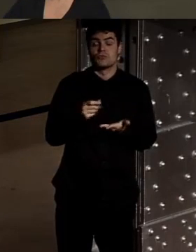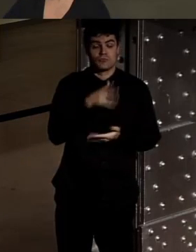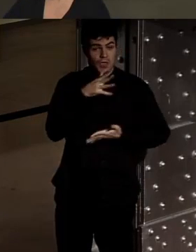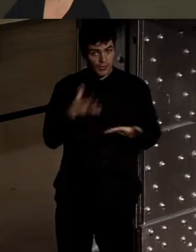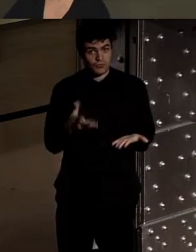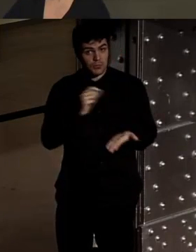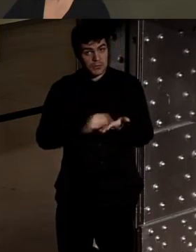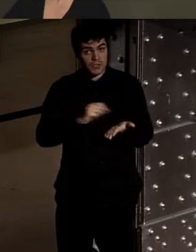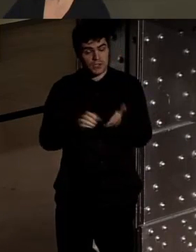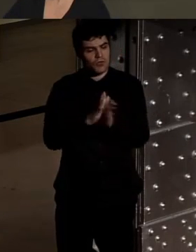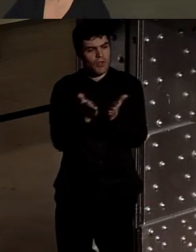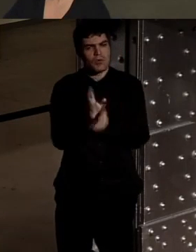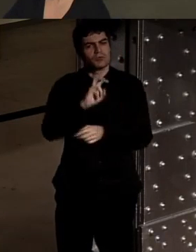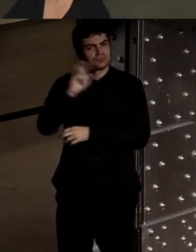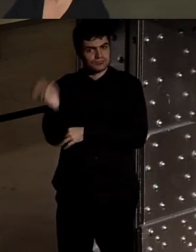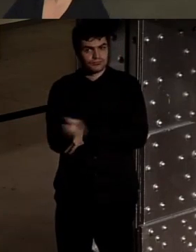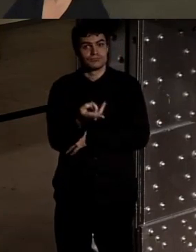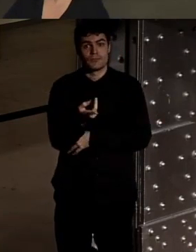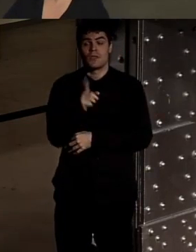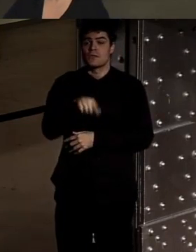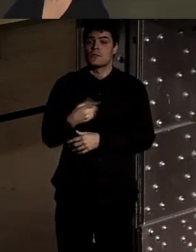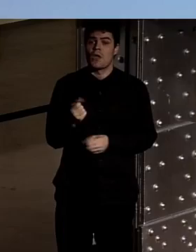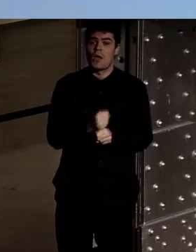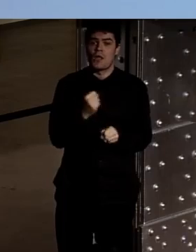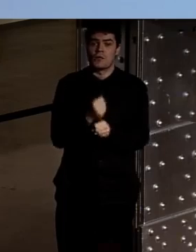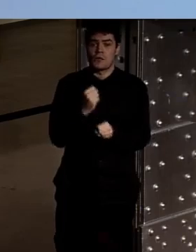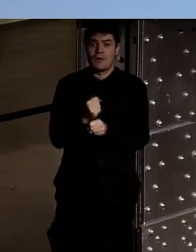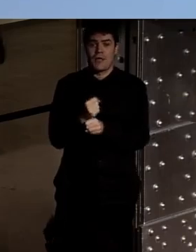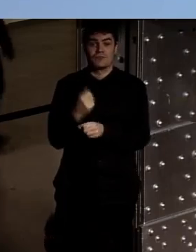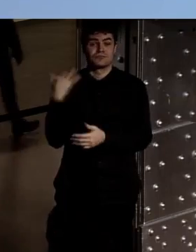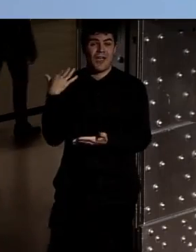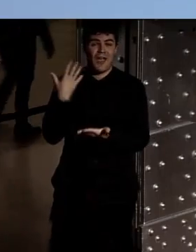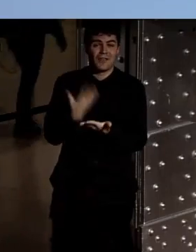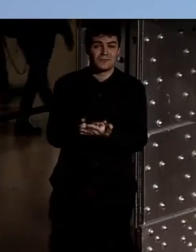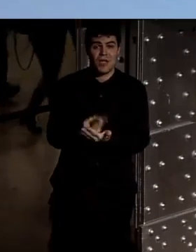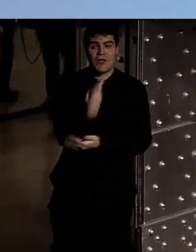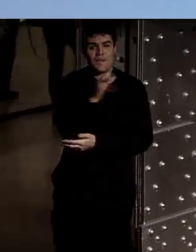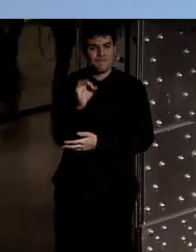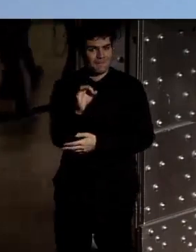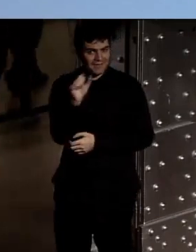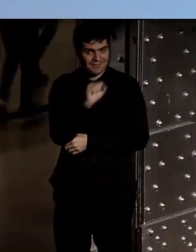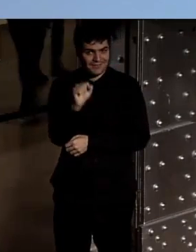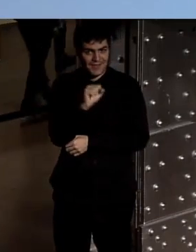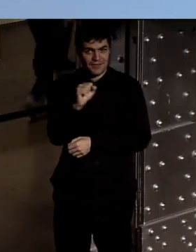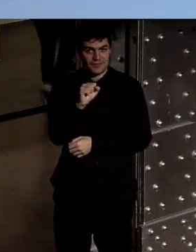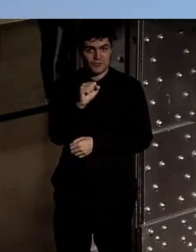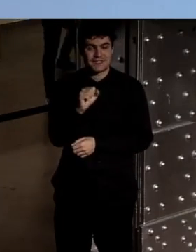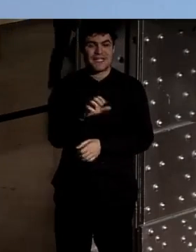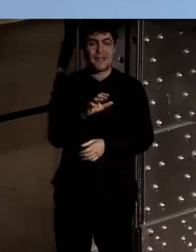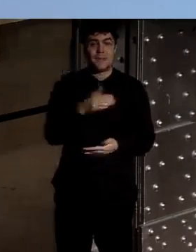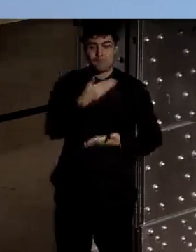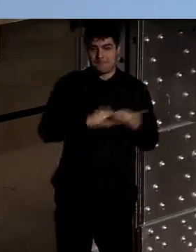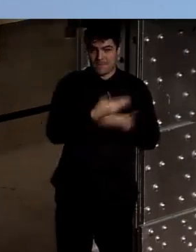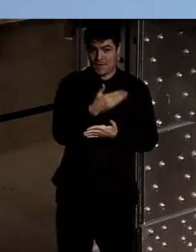escribiendo otros libros. Ha trabajado durante 20 años en la sección internacional del país y también ha estado cubriendo los